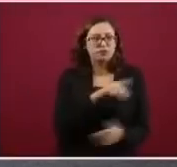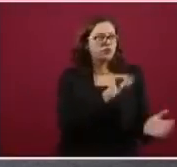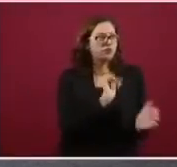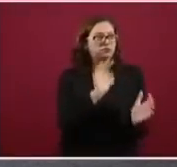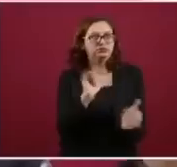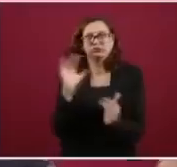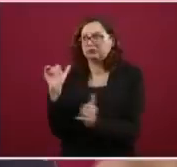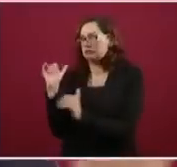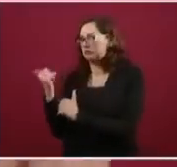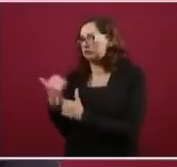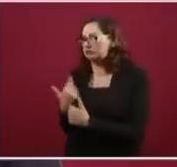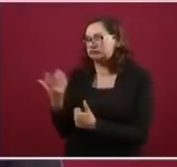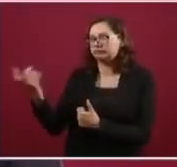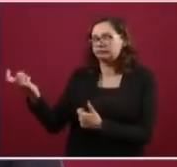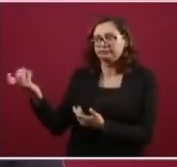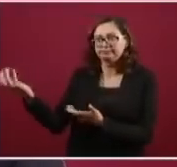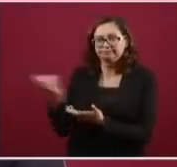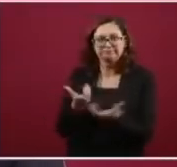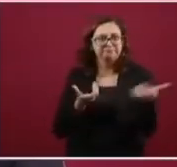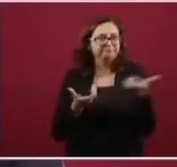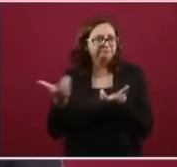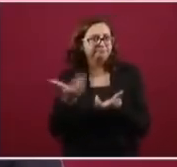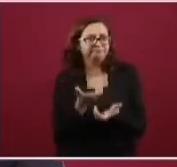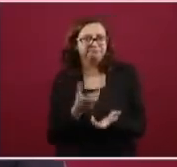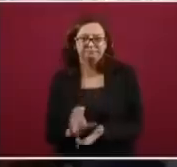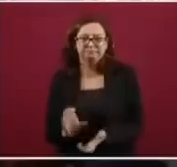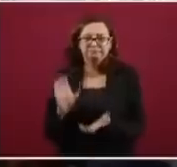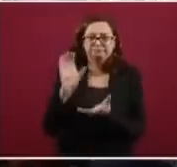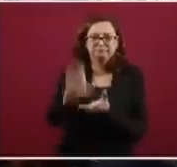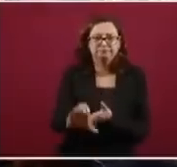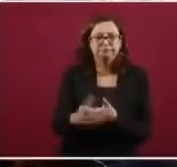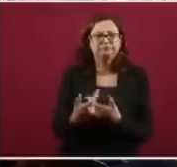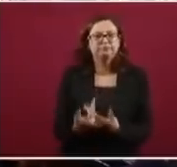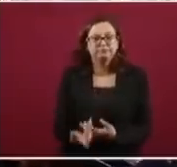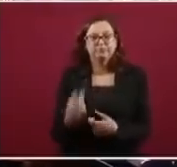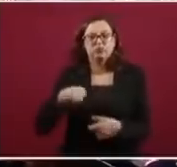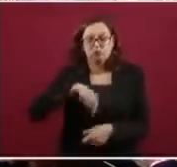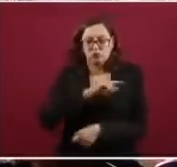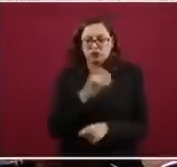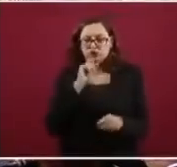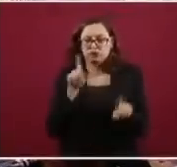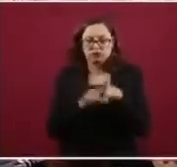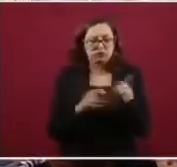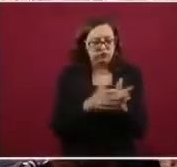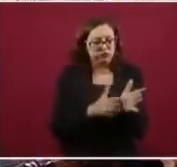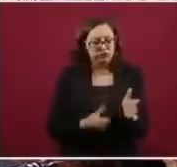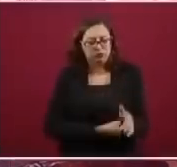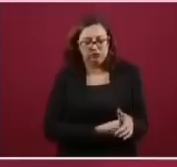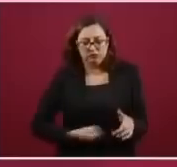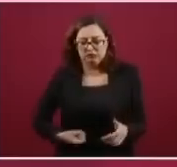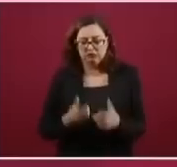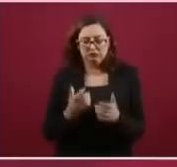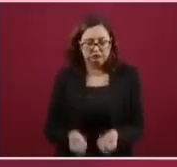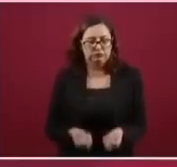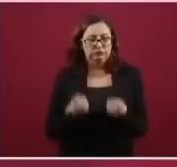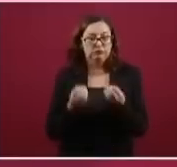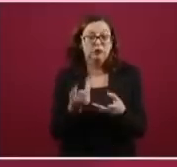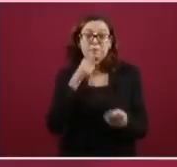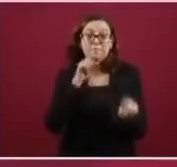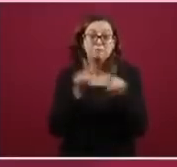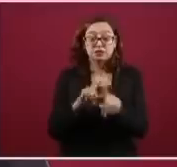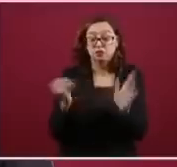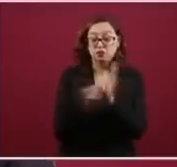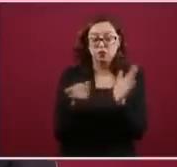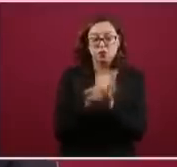hemos estamos dando por el lado del gasto y también es hemos estado tratando de un tratamiento tributario diferente